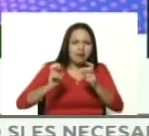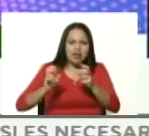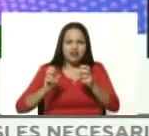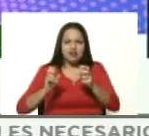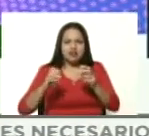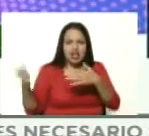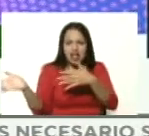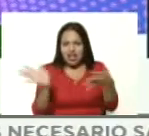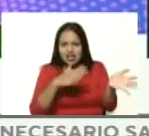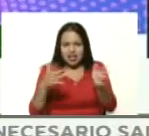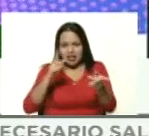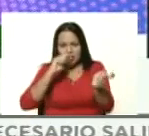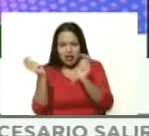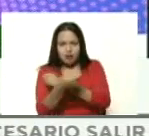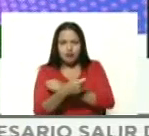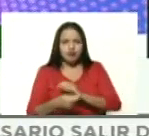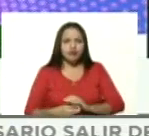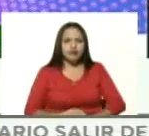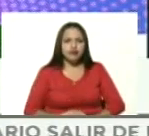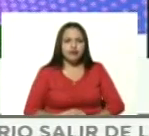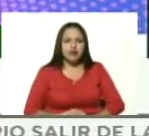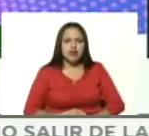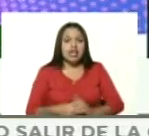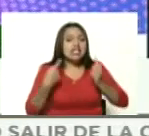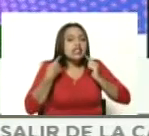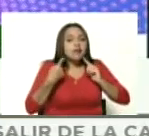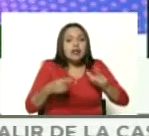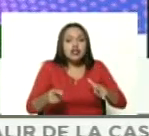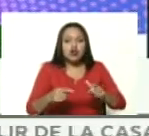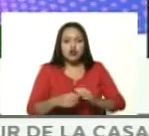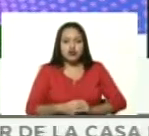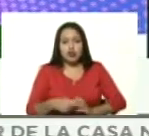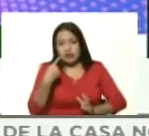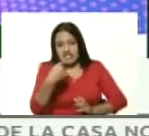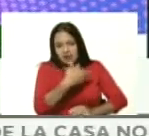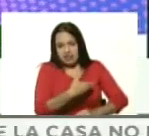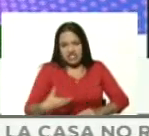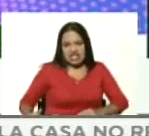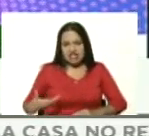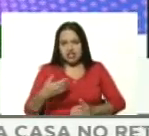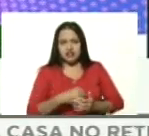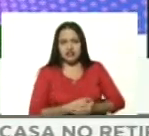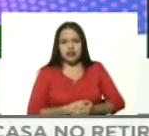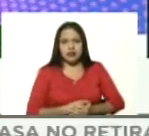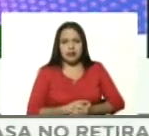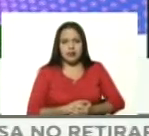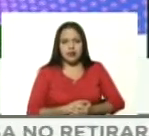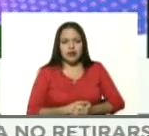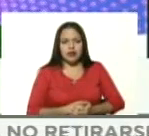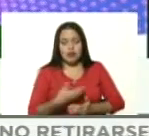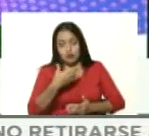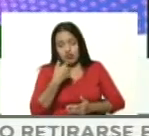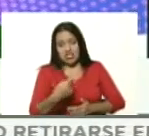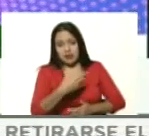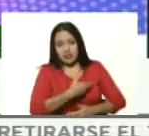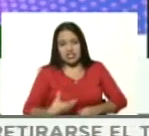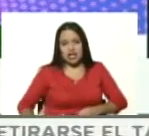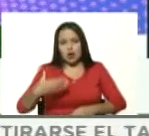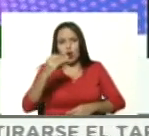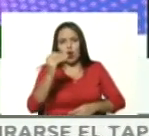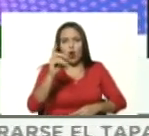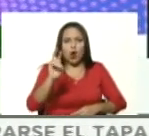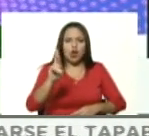climático, y se perdió, como decía el presidente, comandante Daniel Ortega, un